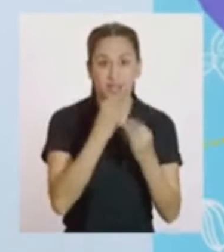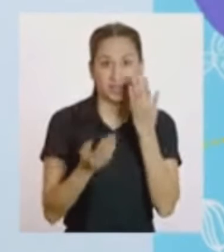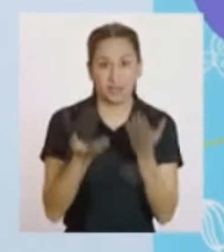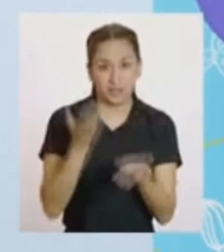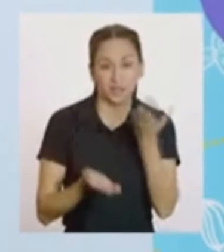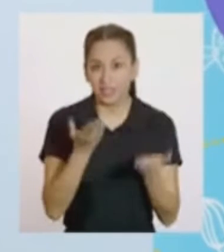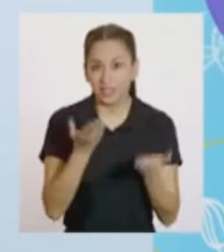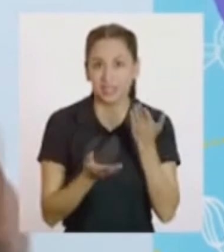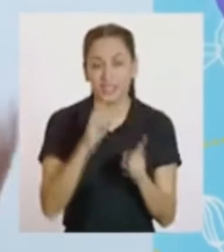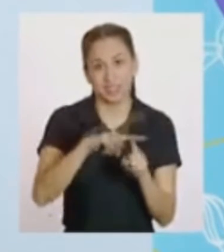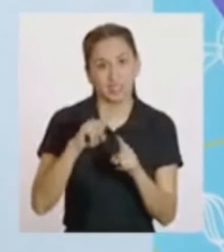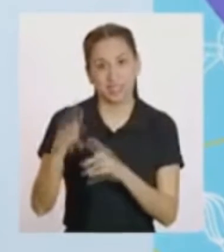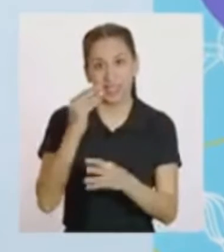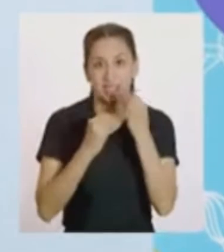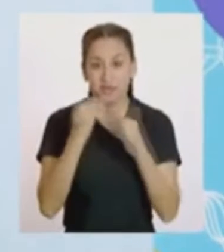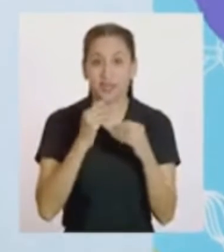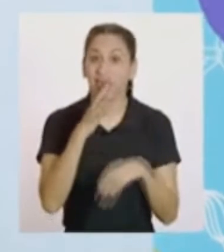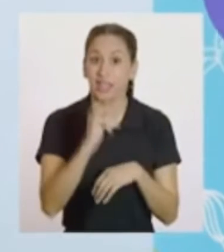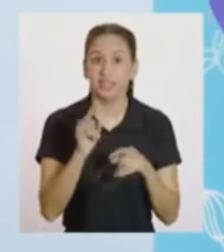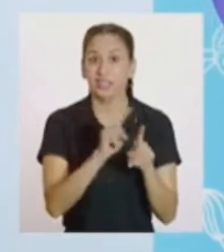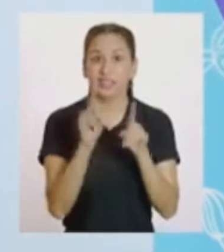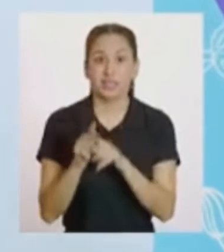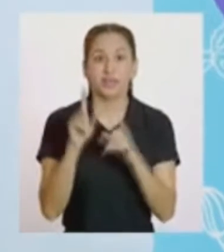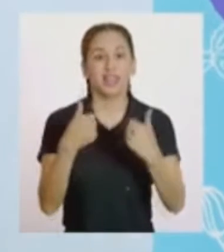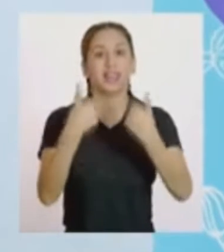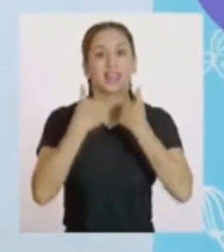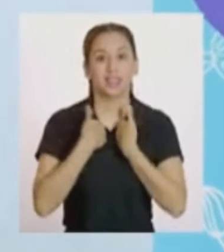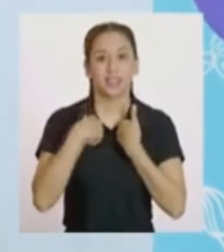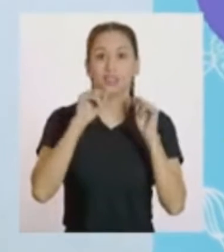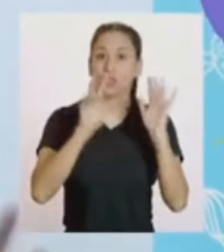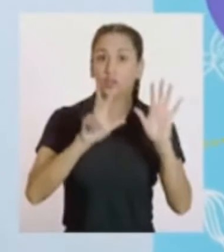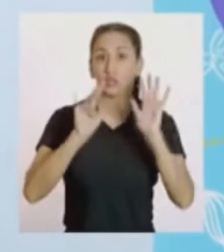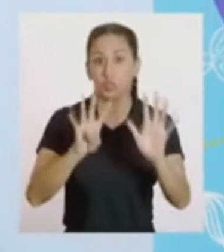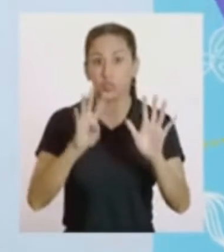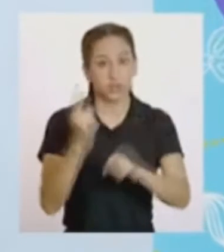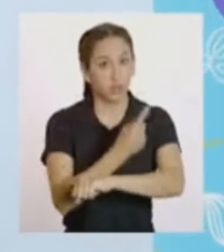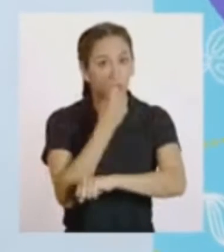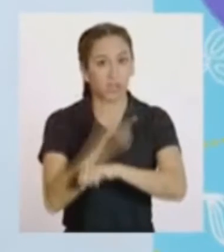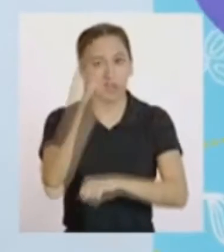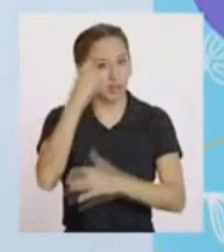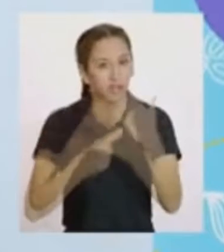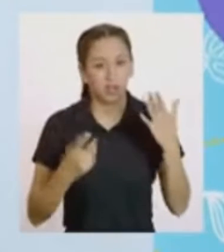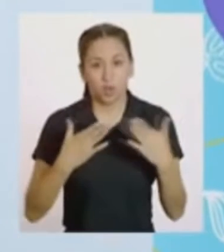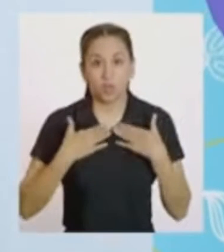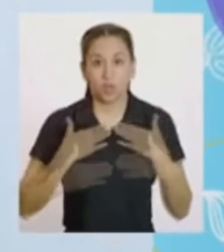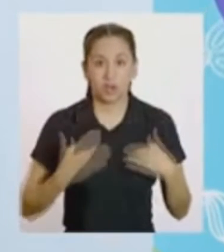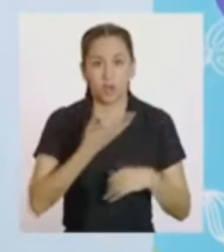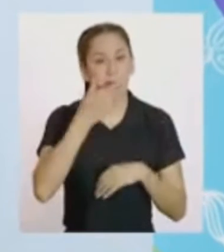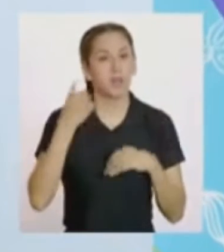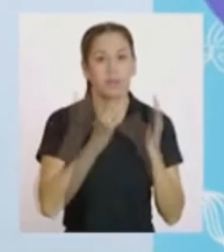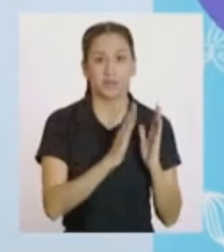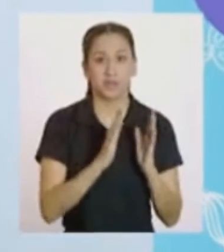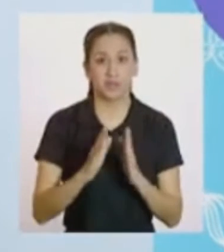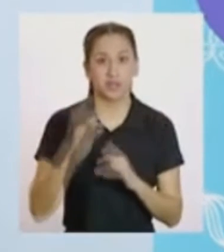balanceada, en la que incluye todos los grupos de alimentos. Asimismo, tener un descanso de entre 8 y 9 horas, para que nuestros cuerpos estén